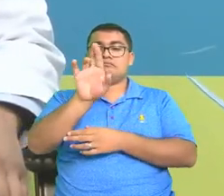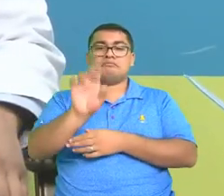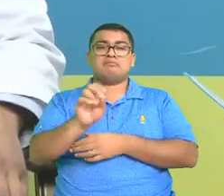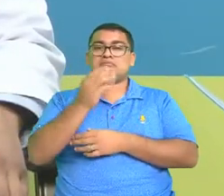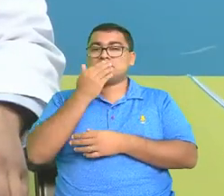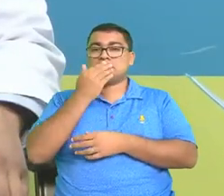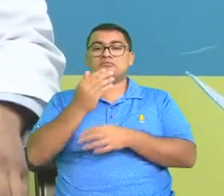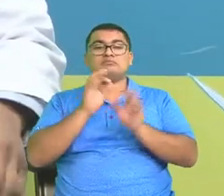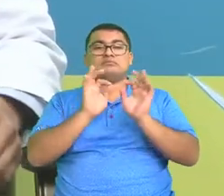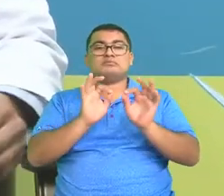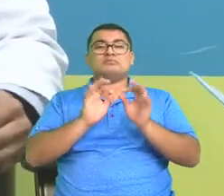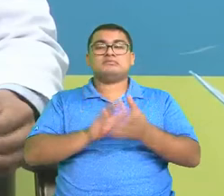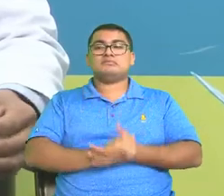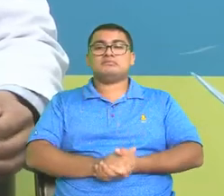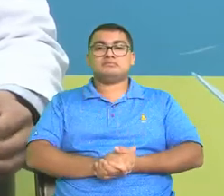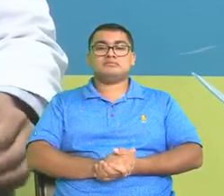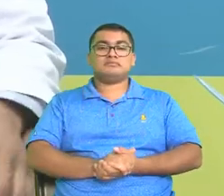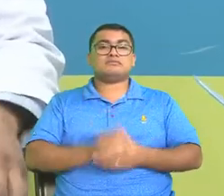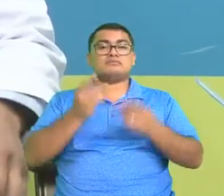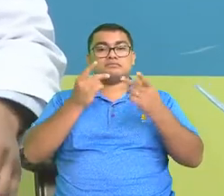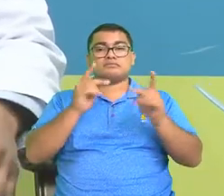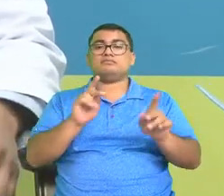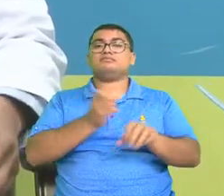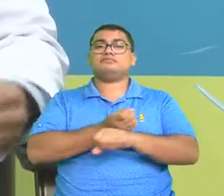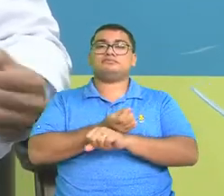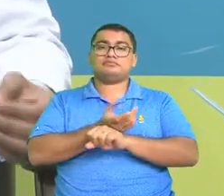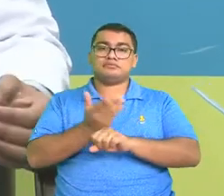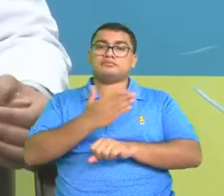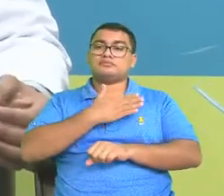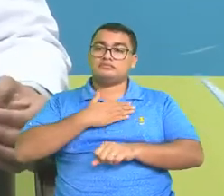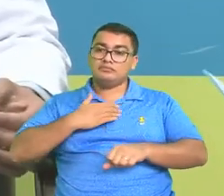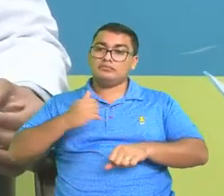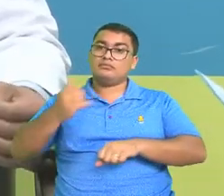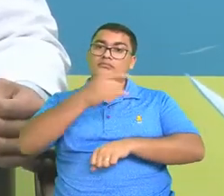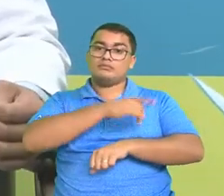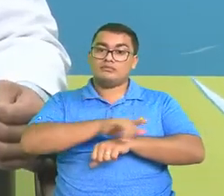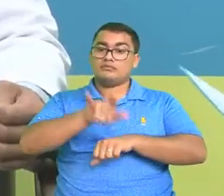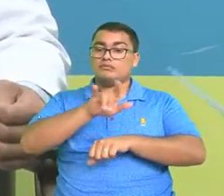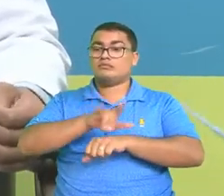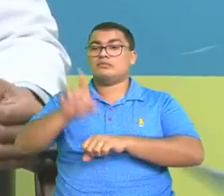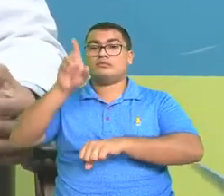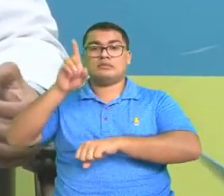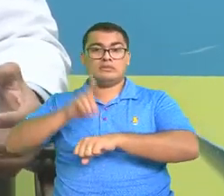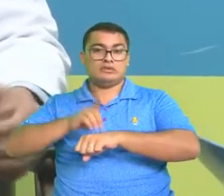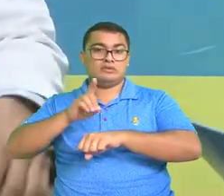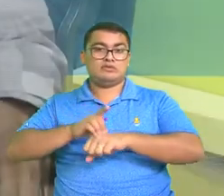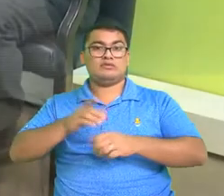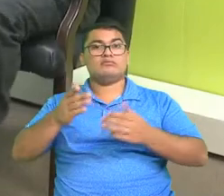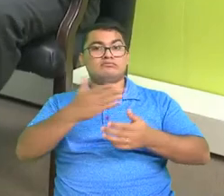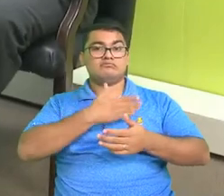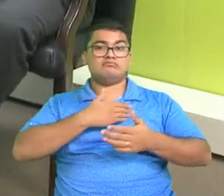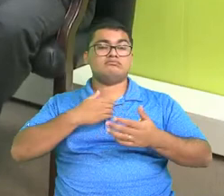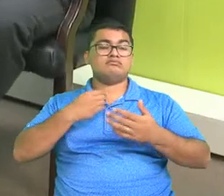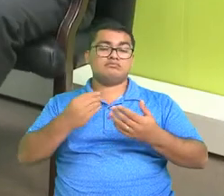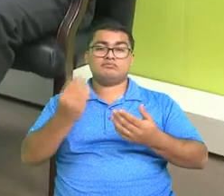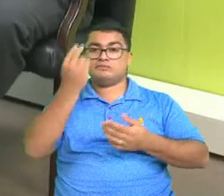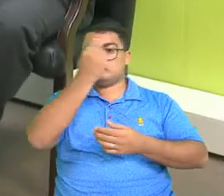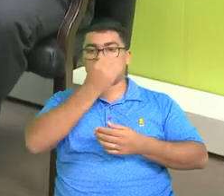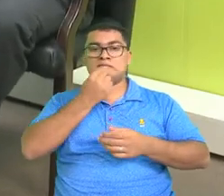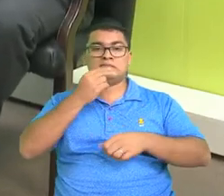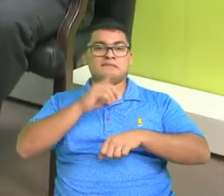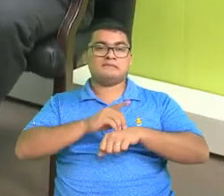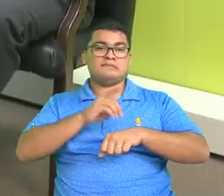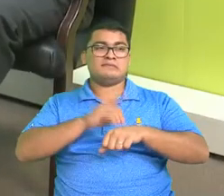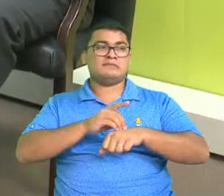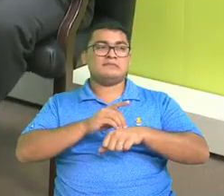nada, pero lo recomendable es mejor, que hay bastantes médicos en Nicaragua, es mejor hacer la consulta, ¿verdad?